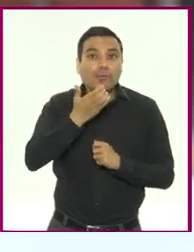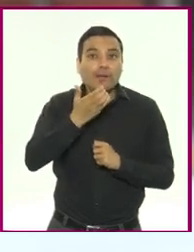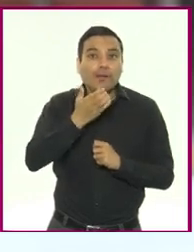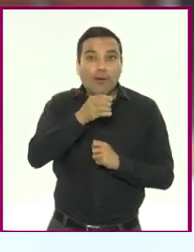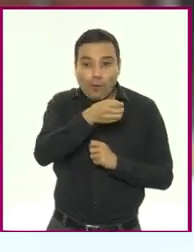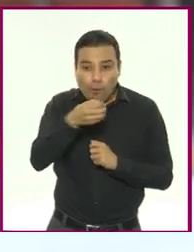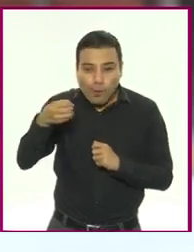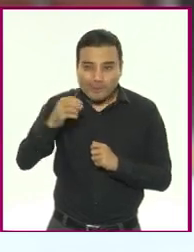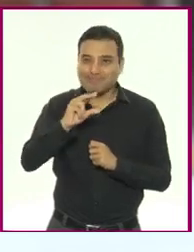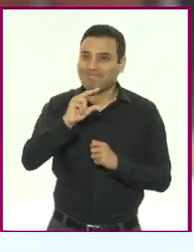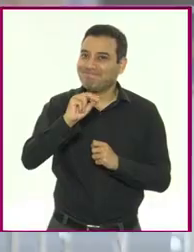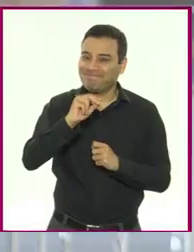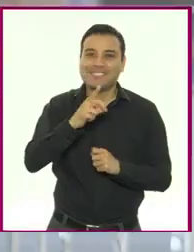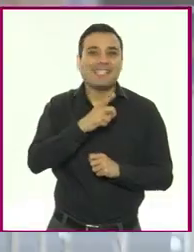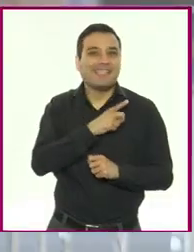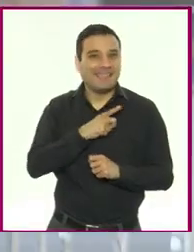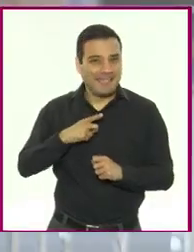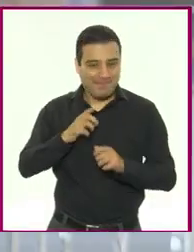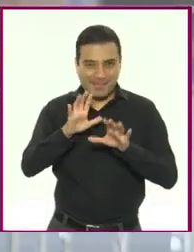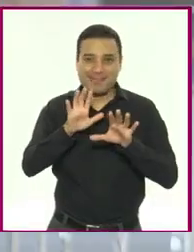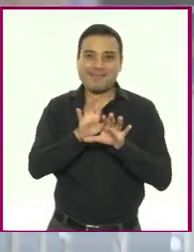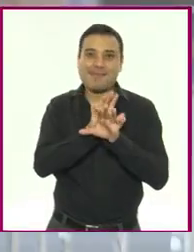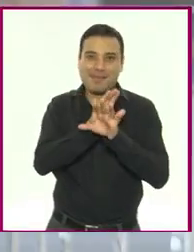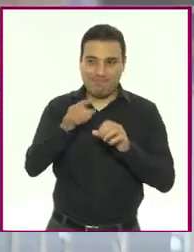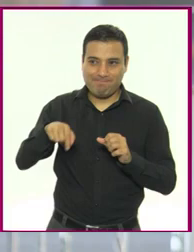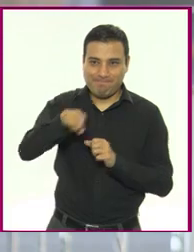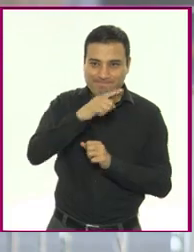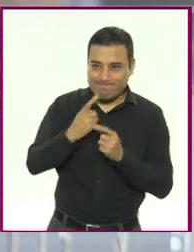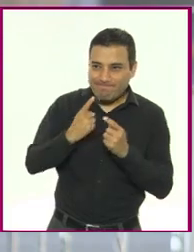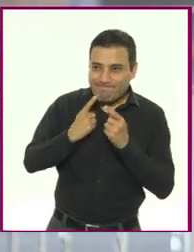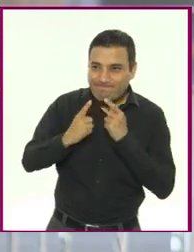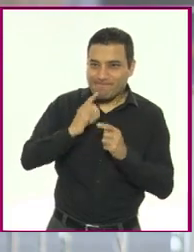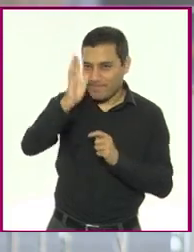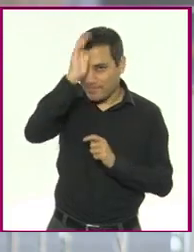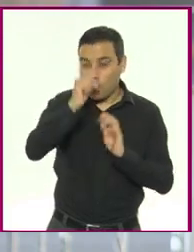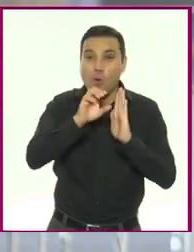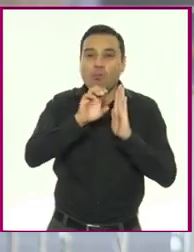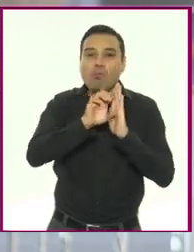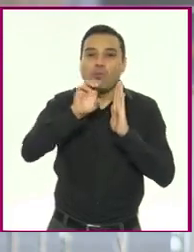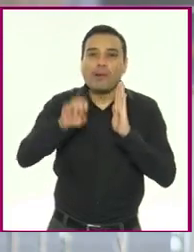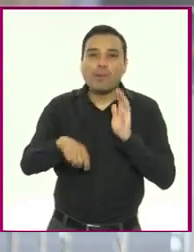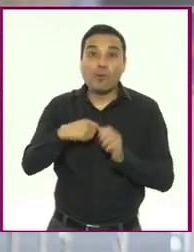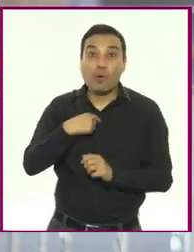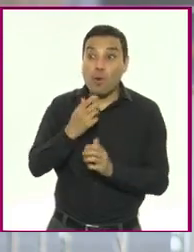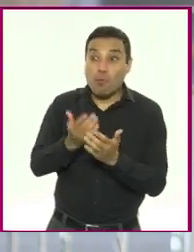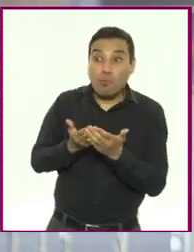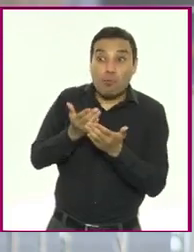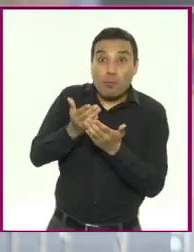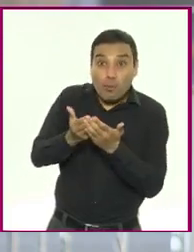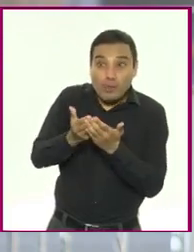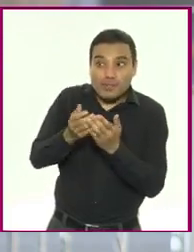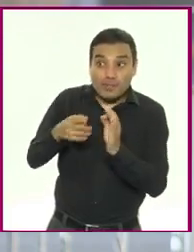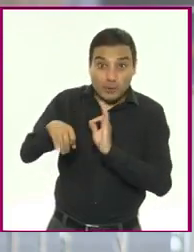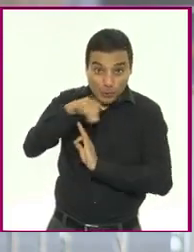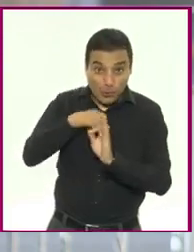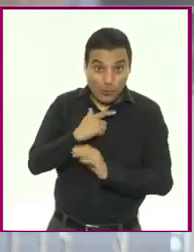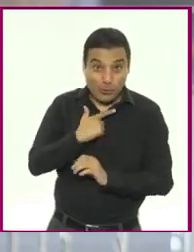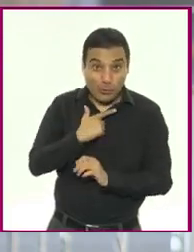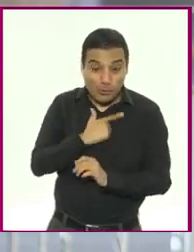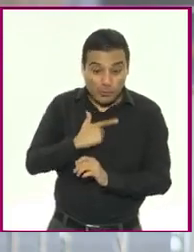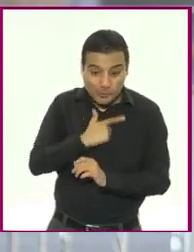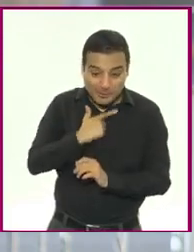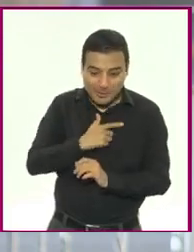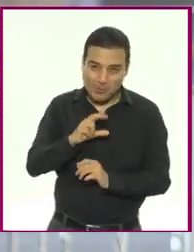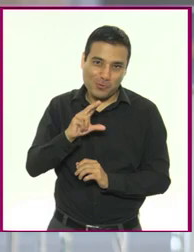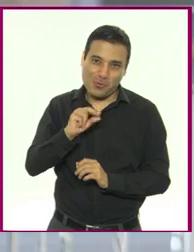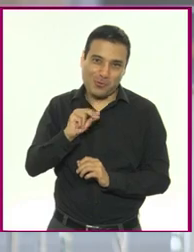a un consenso con los demás Porque de repente tú puedes proponer pero tu propuesta no le va a agradar a todos no entonces de